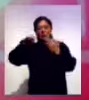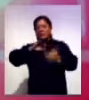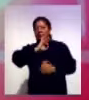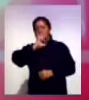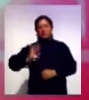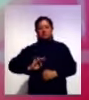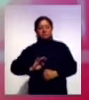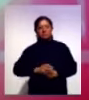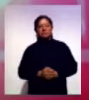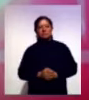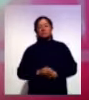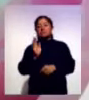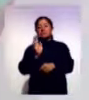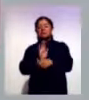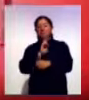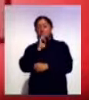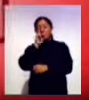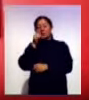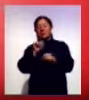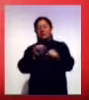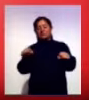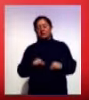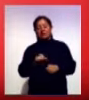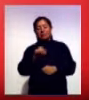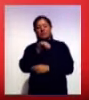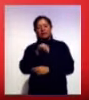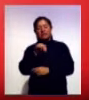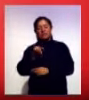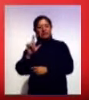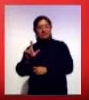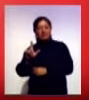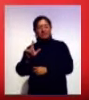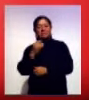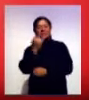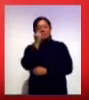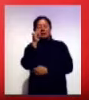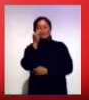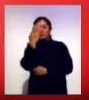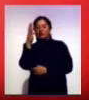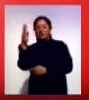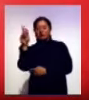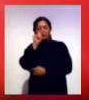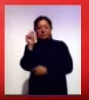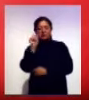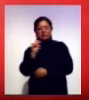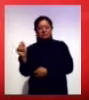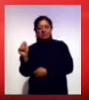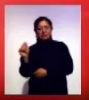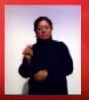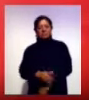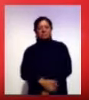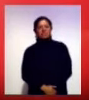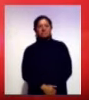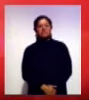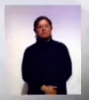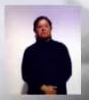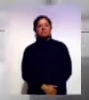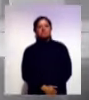descuento. El cine se ve en la Sala Miguel, en El Ira, en el Jardín Botánico de Tizatlán.